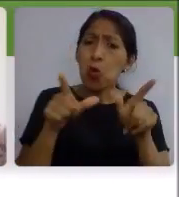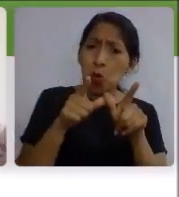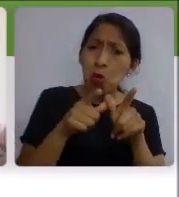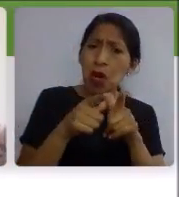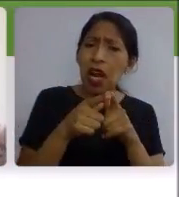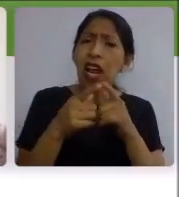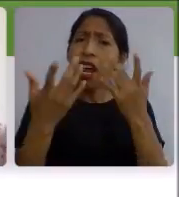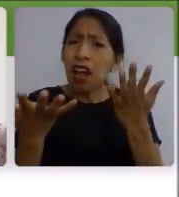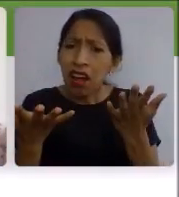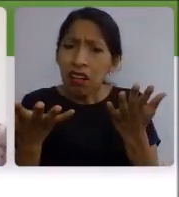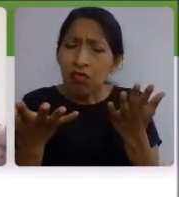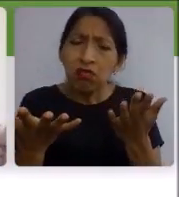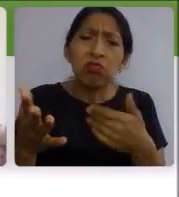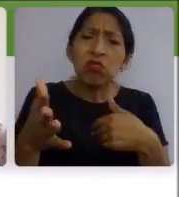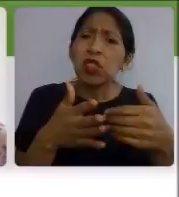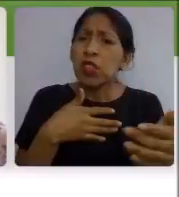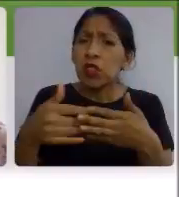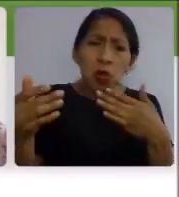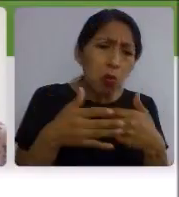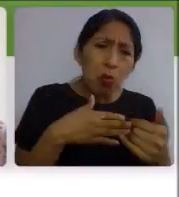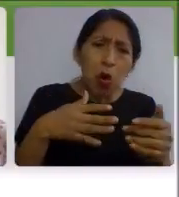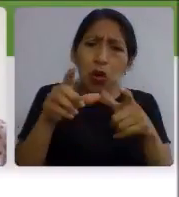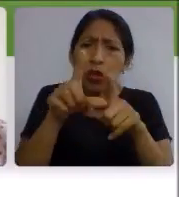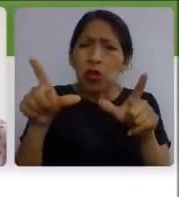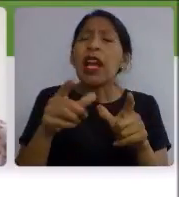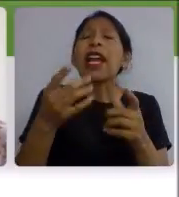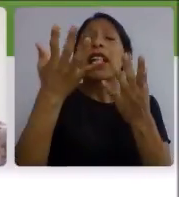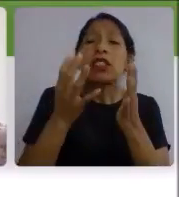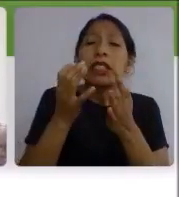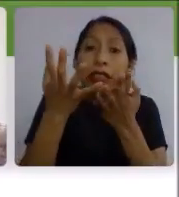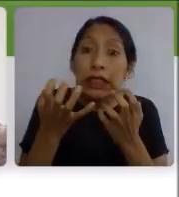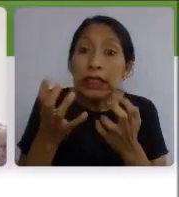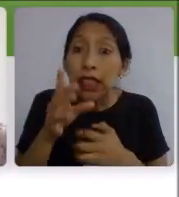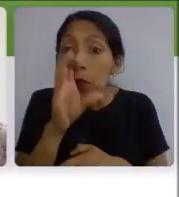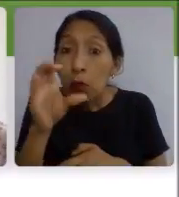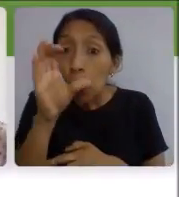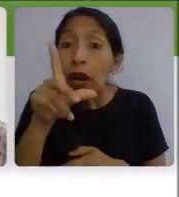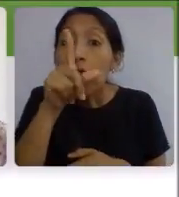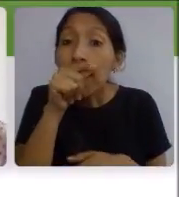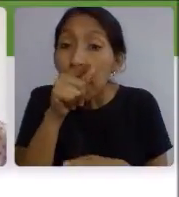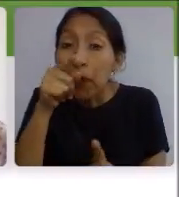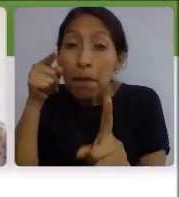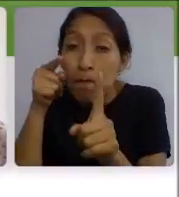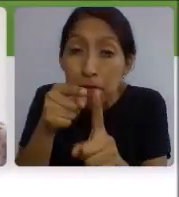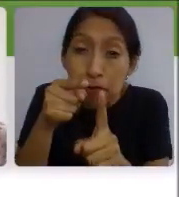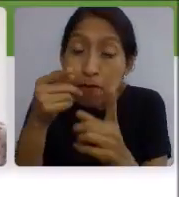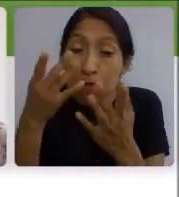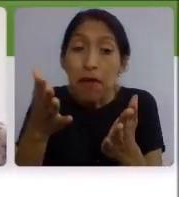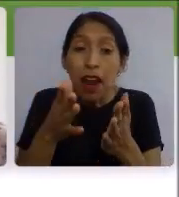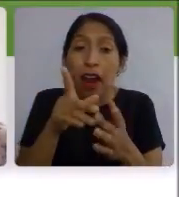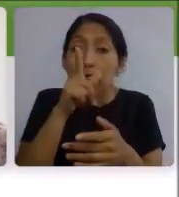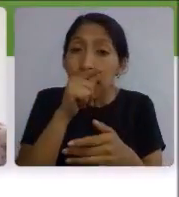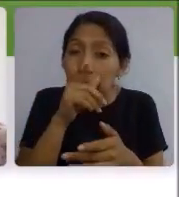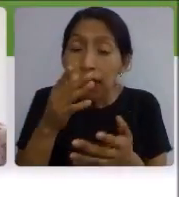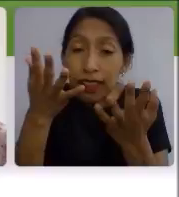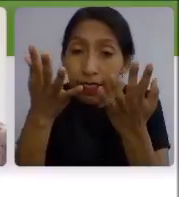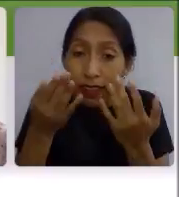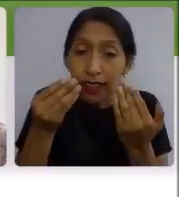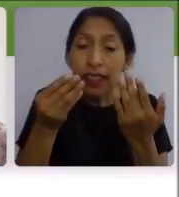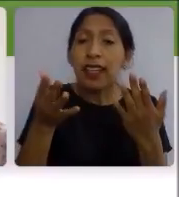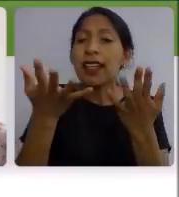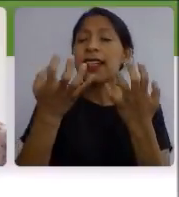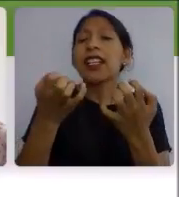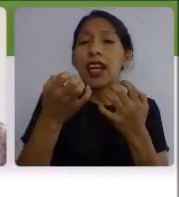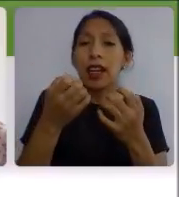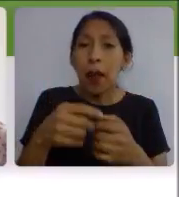de encontrar el ave específica que ellos están buscando, sobre todo el ave endémica. Debemos tener en